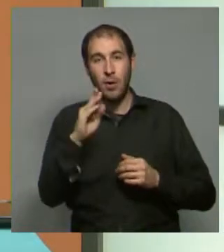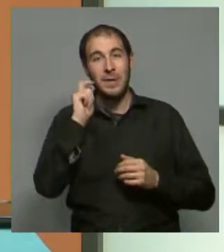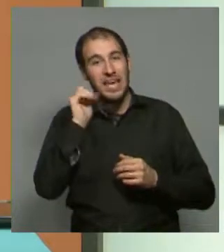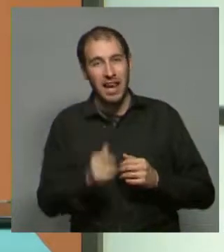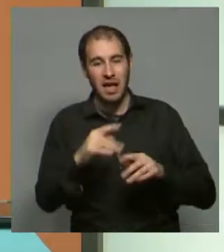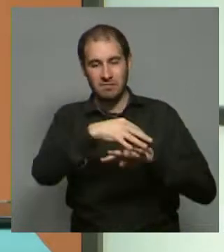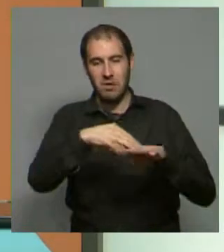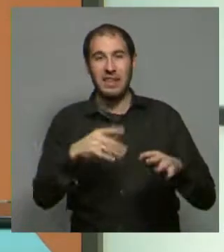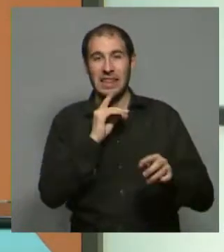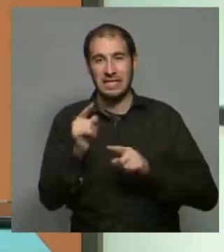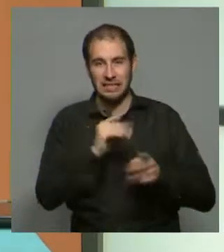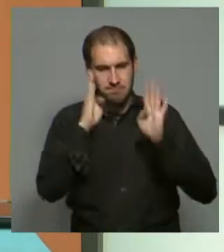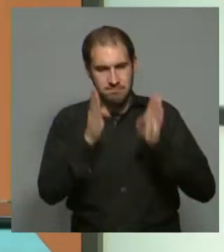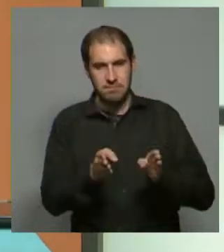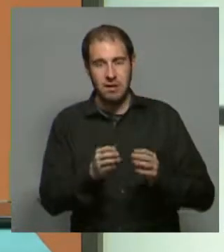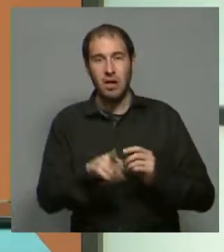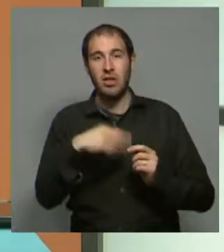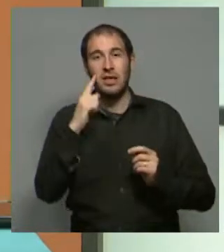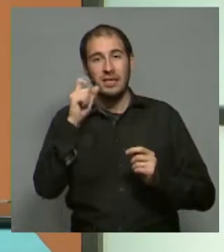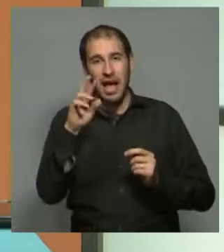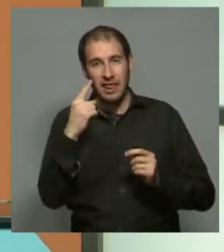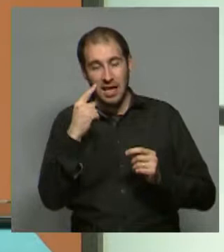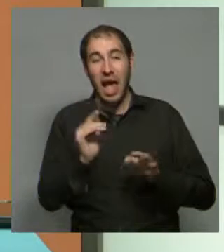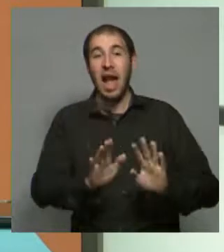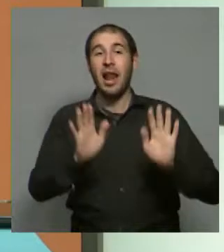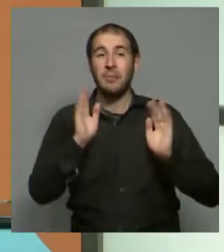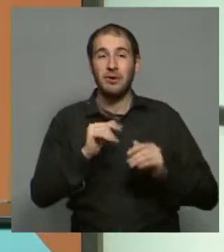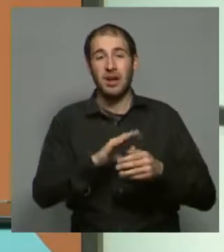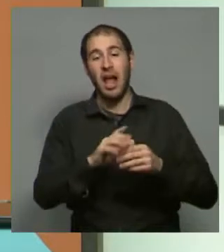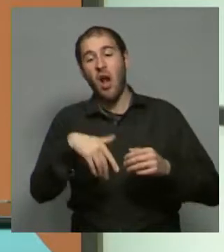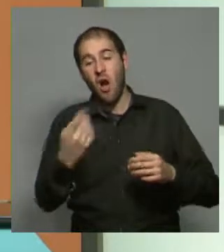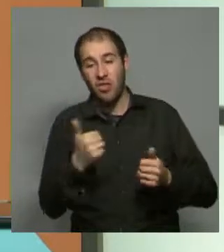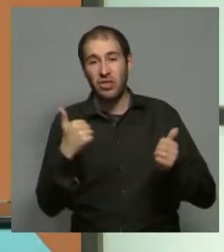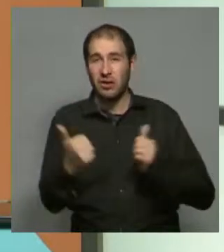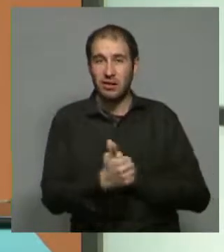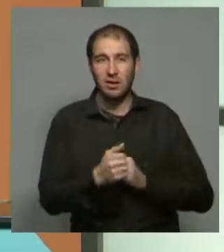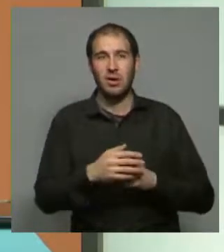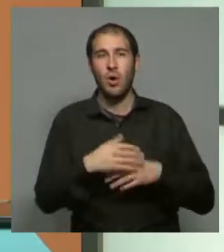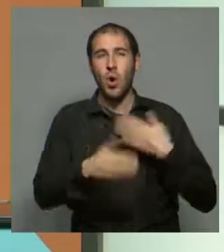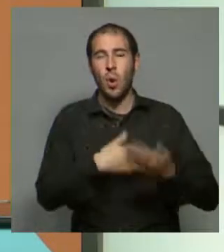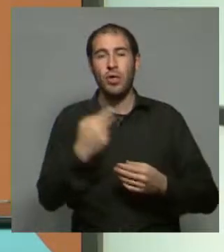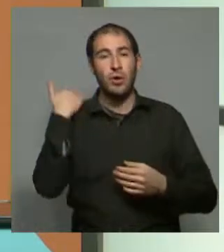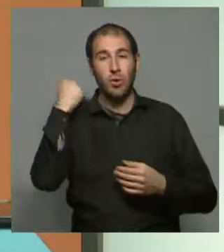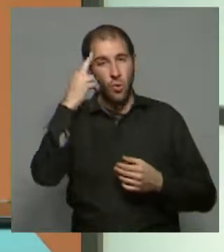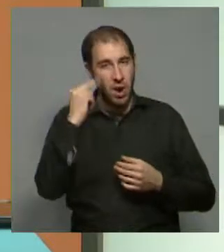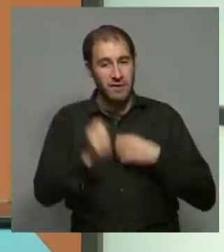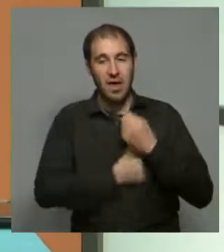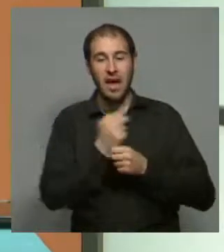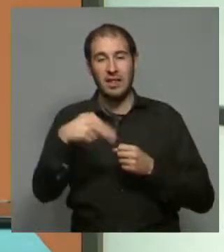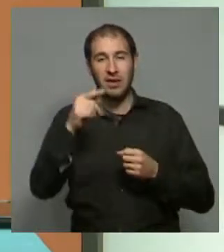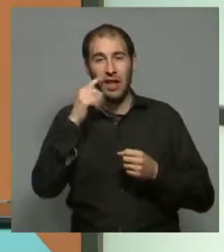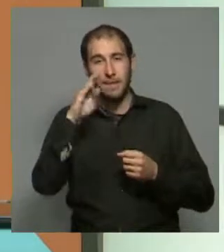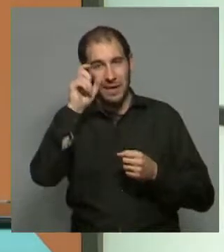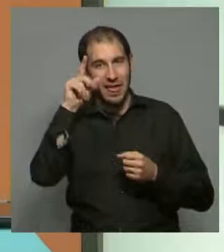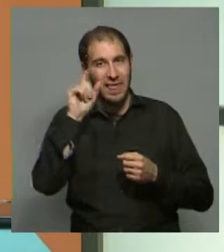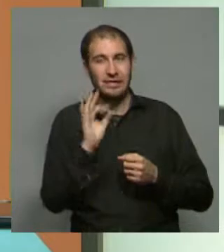la estructura de Jorge Sampaoli, y un Mauro Icardi que a lo mejor puede llegar a ser alternativa con quien juegue de 9, que hasta ahora lo venía haciendo Darío